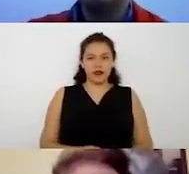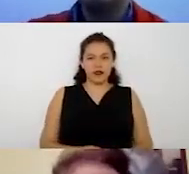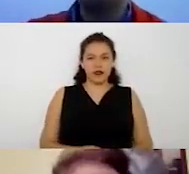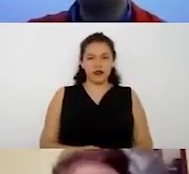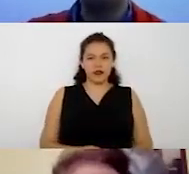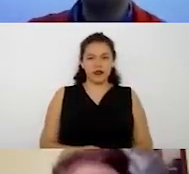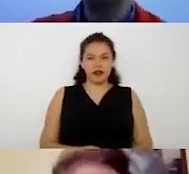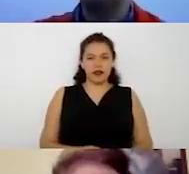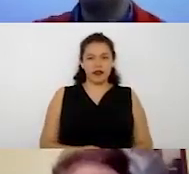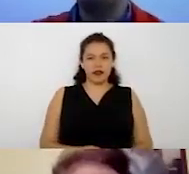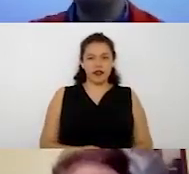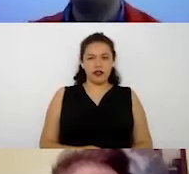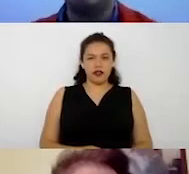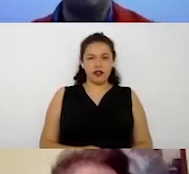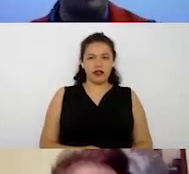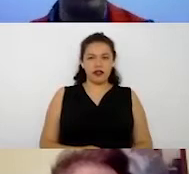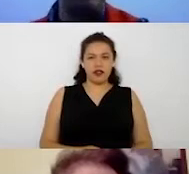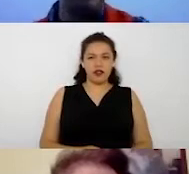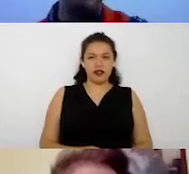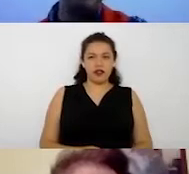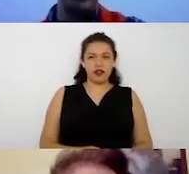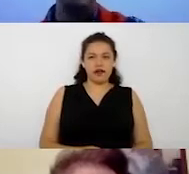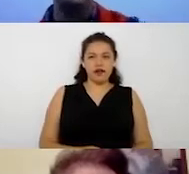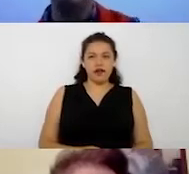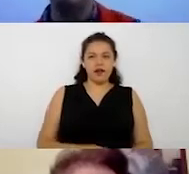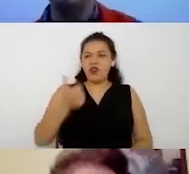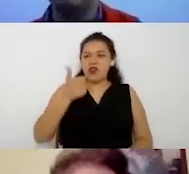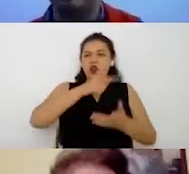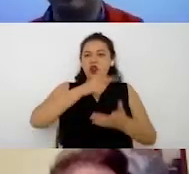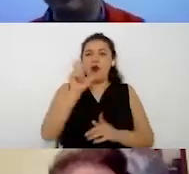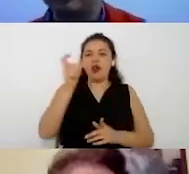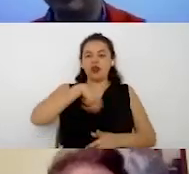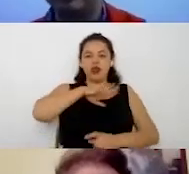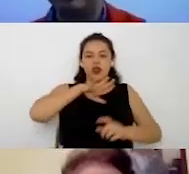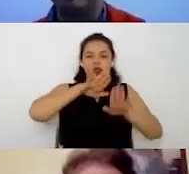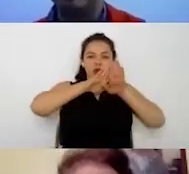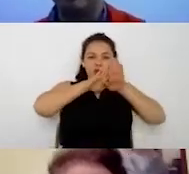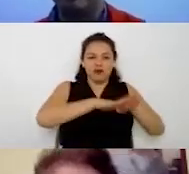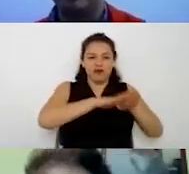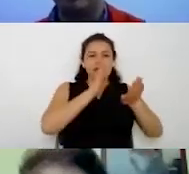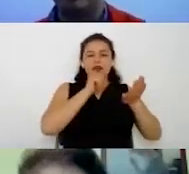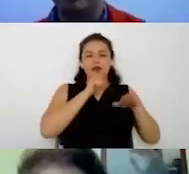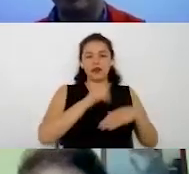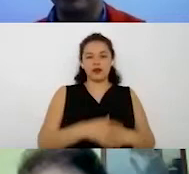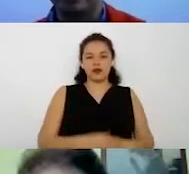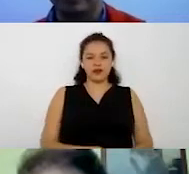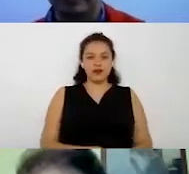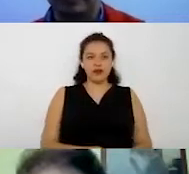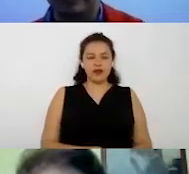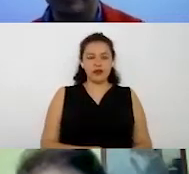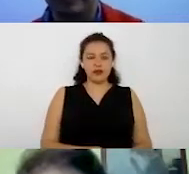¿En qué otra situación se les ocurre que no podríamos aplicar una contención de presión directa? Cuando de por medio